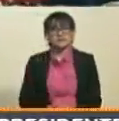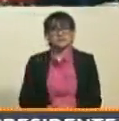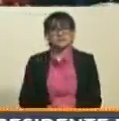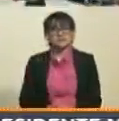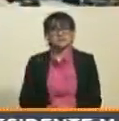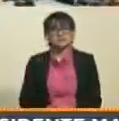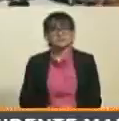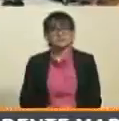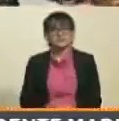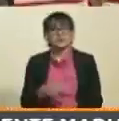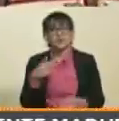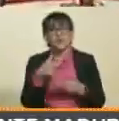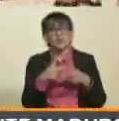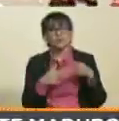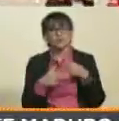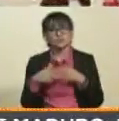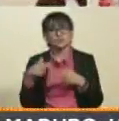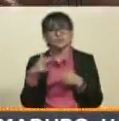Hemos construido